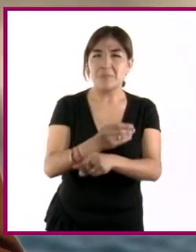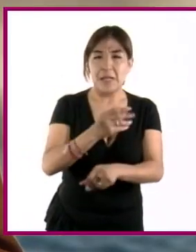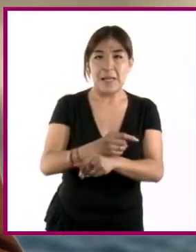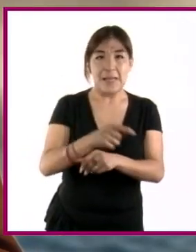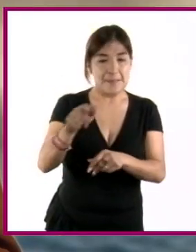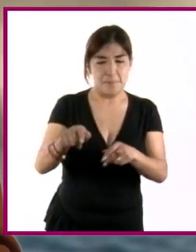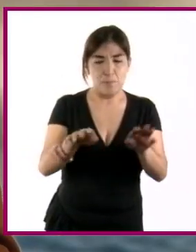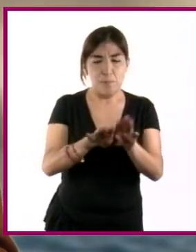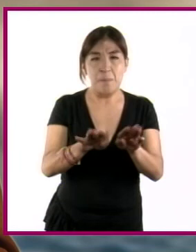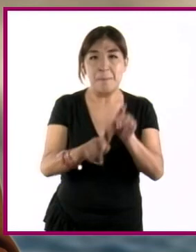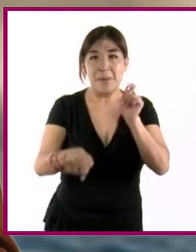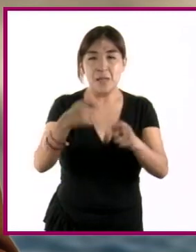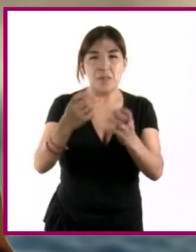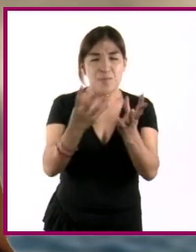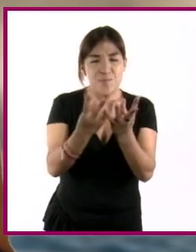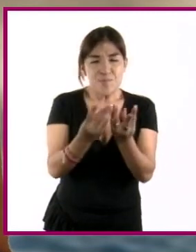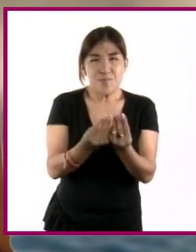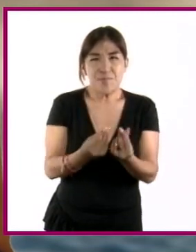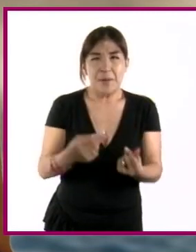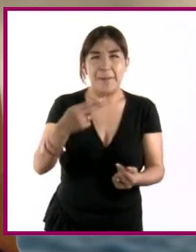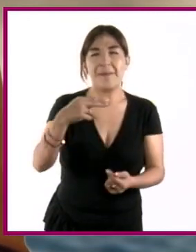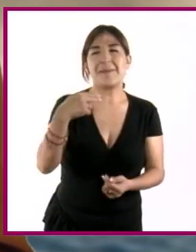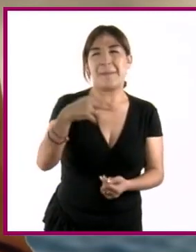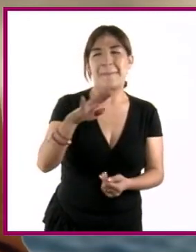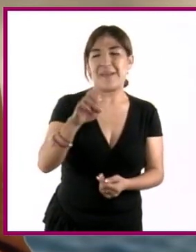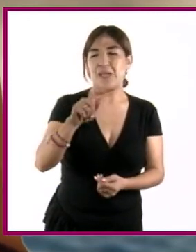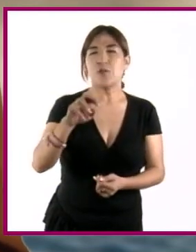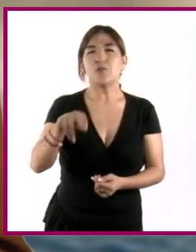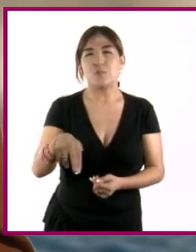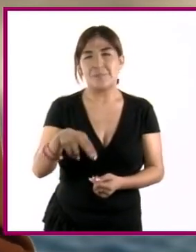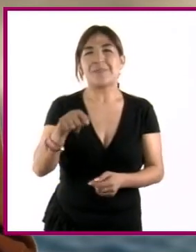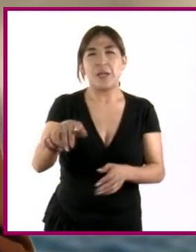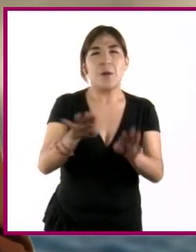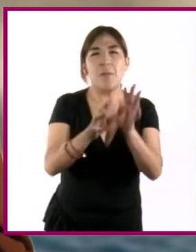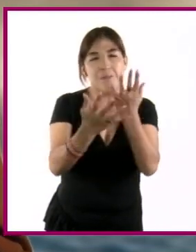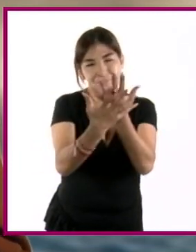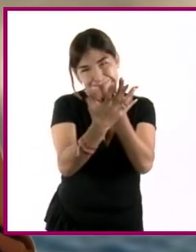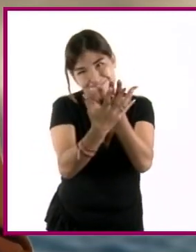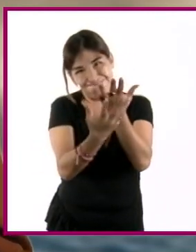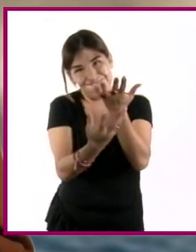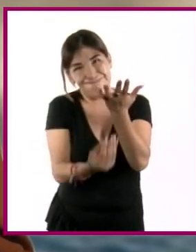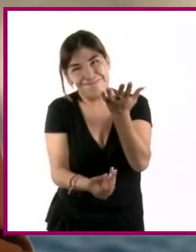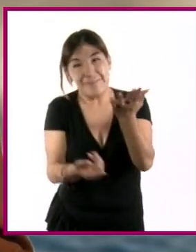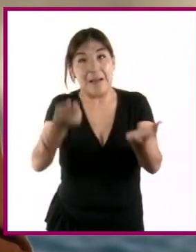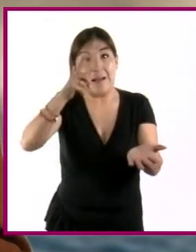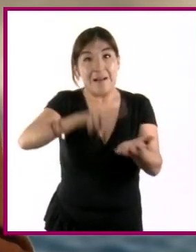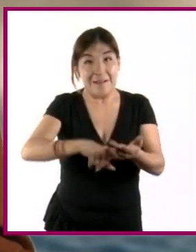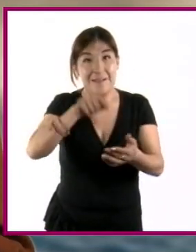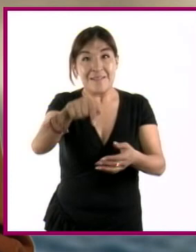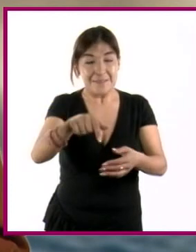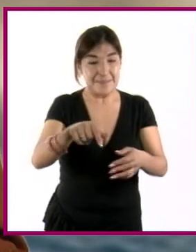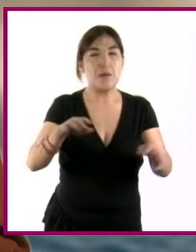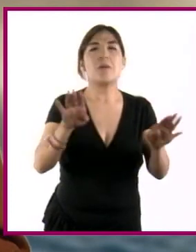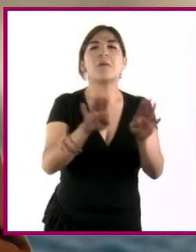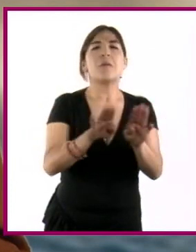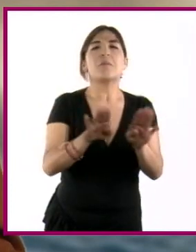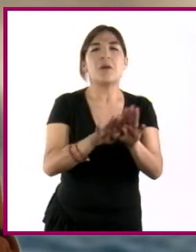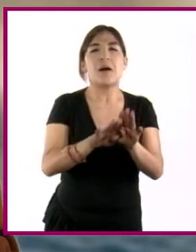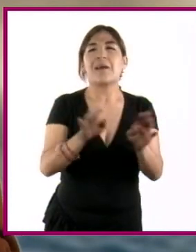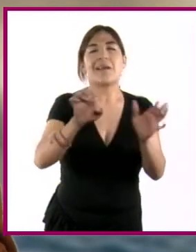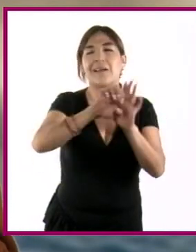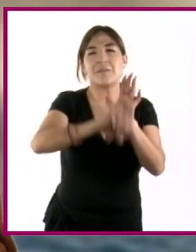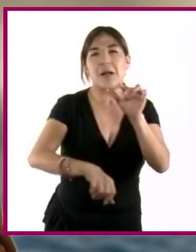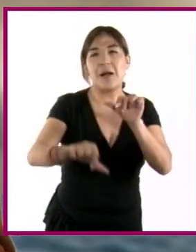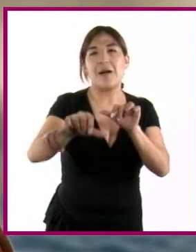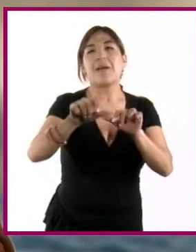de viscoso que el betún o el chapopote. Entonces, este asfalto ecológico consiste en sustituir